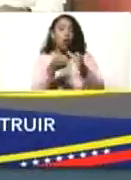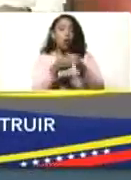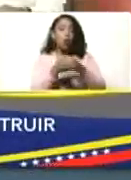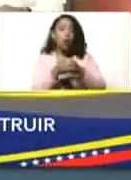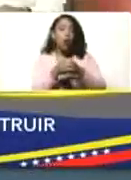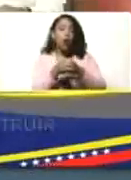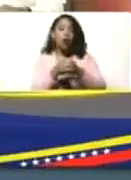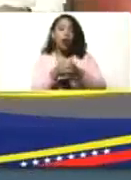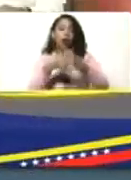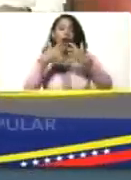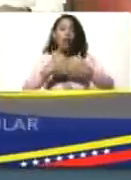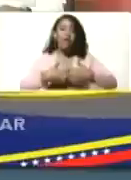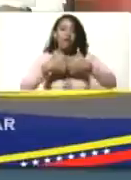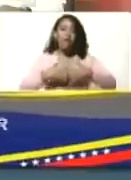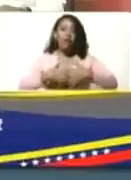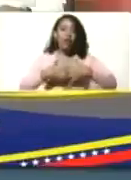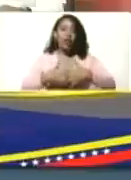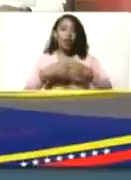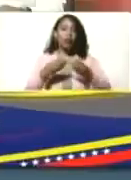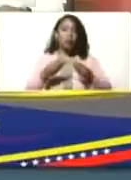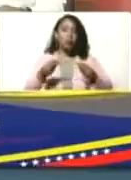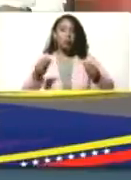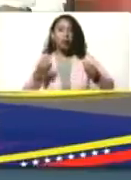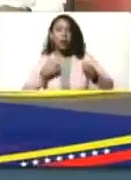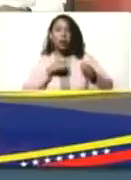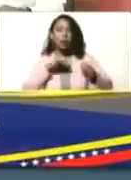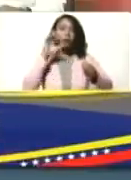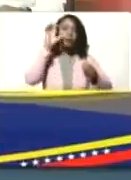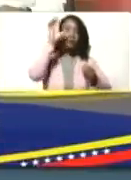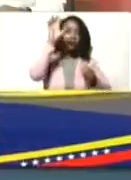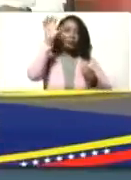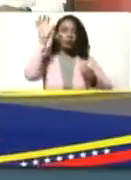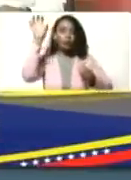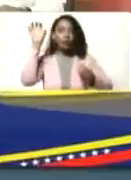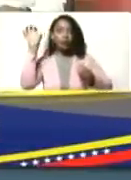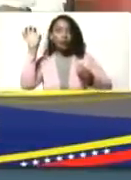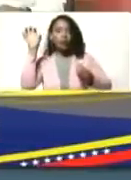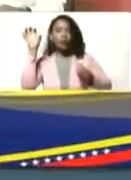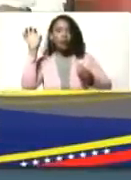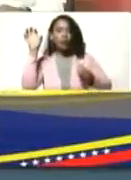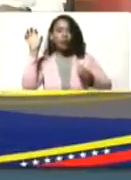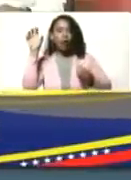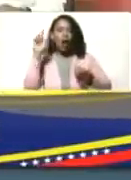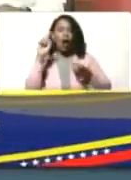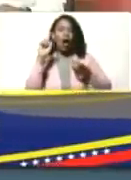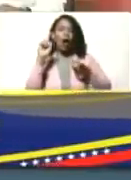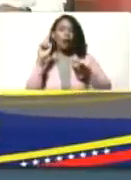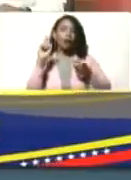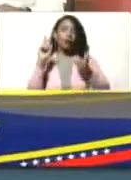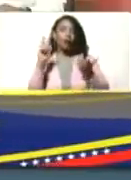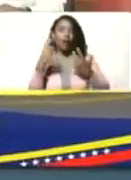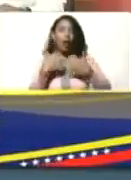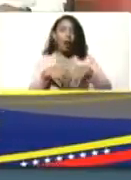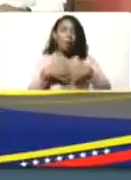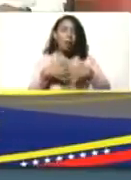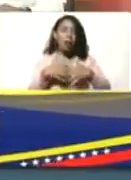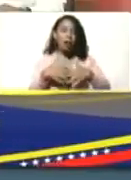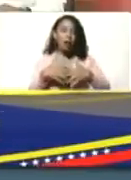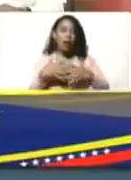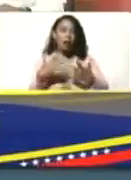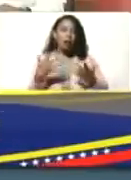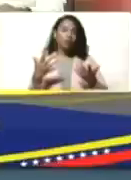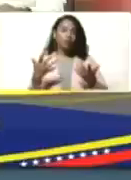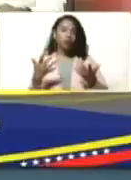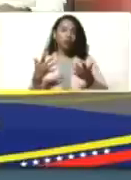la industrialización leve de nuestros países, el balbuceo industrializador.